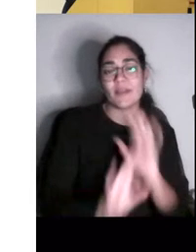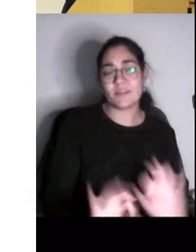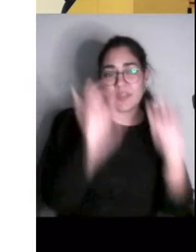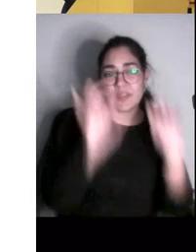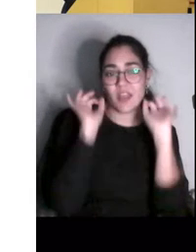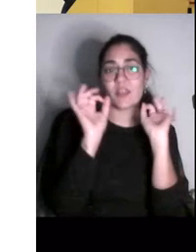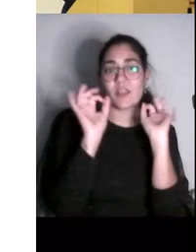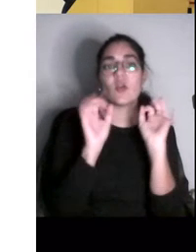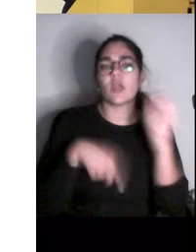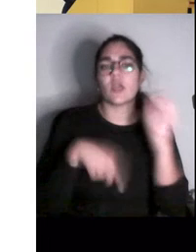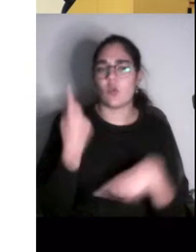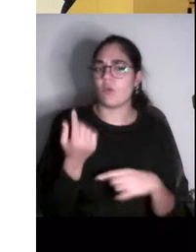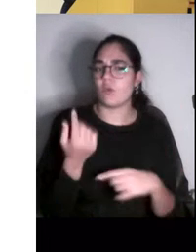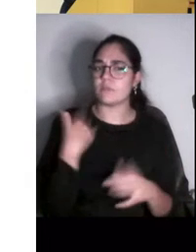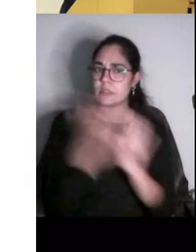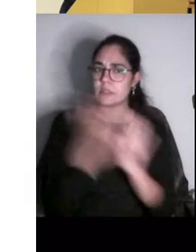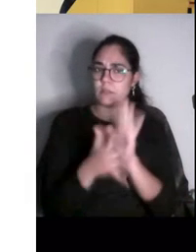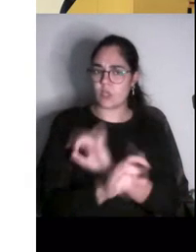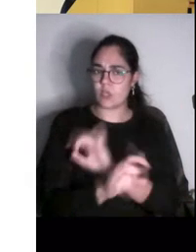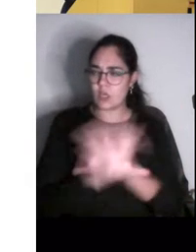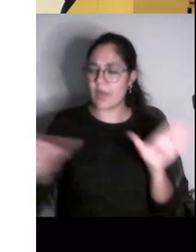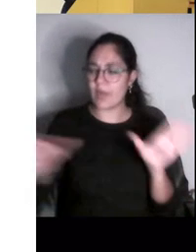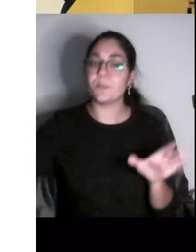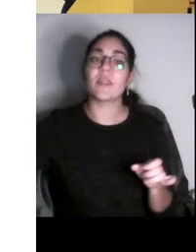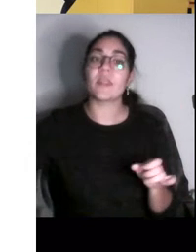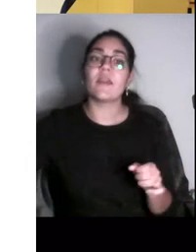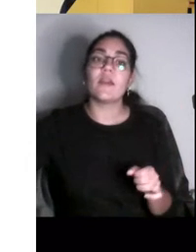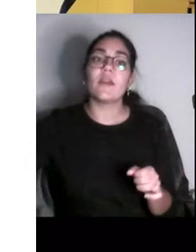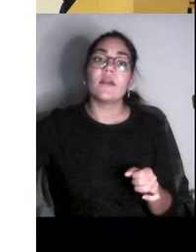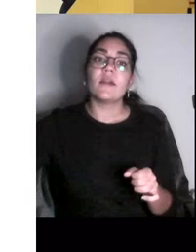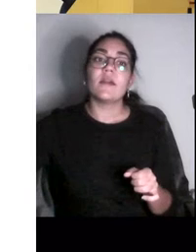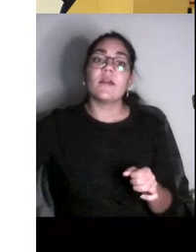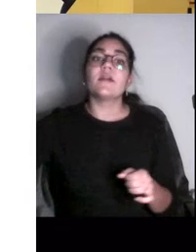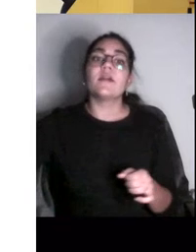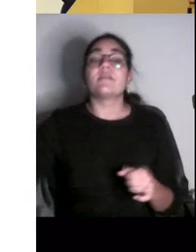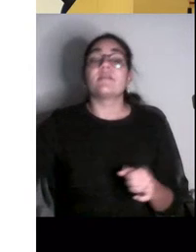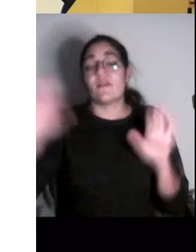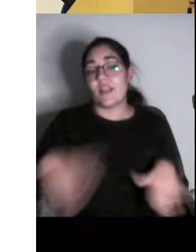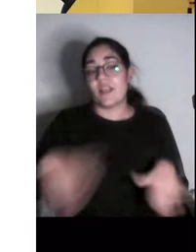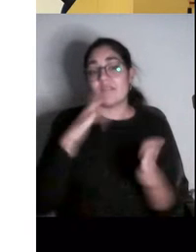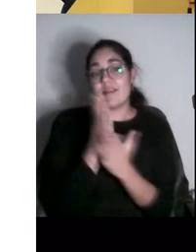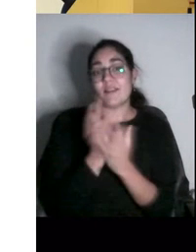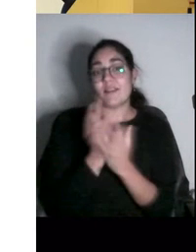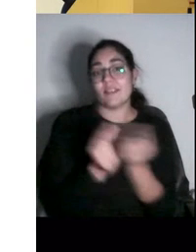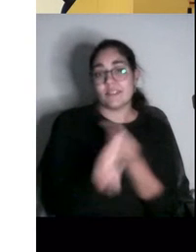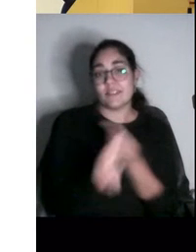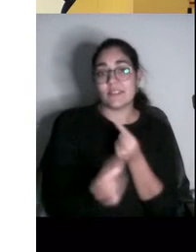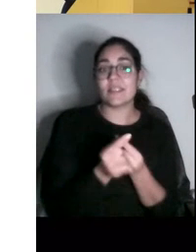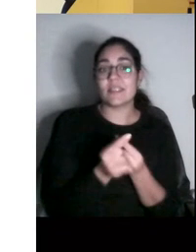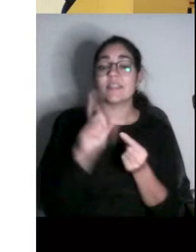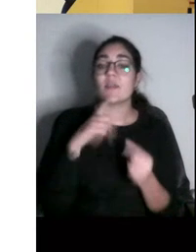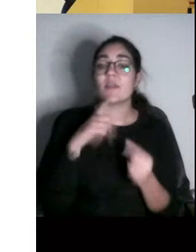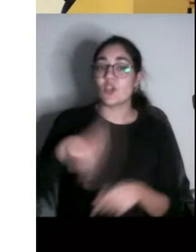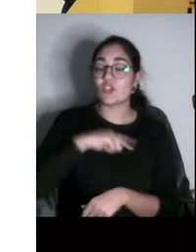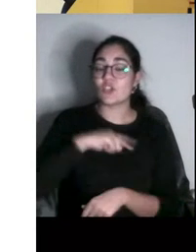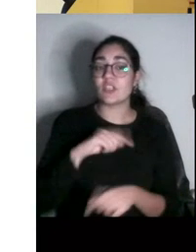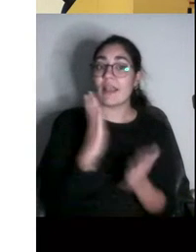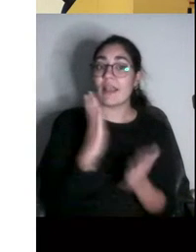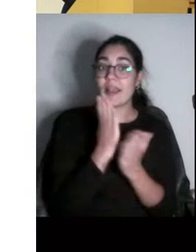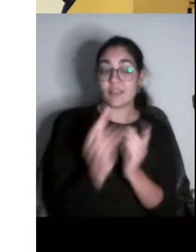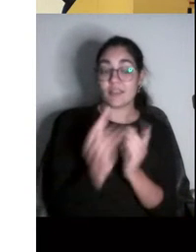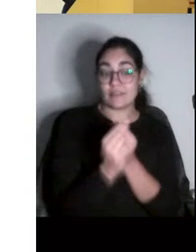en la clase teórica utilizábamos naturalmente clase de sindrón a durante esa clase de lo primero que hacíamos era